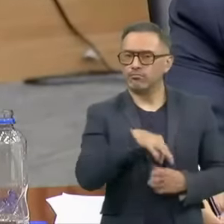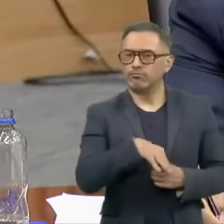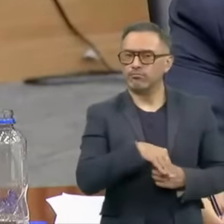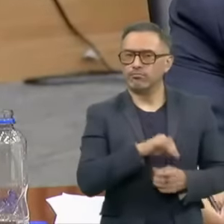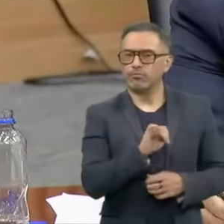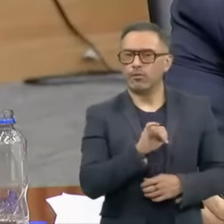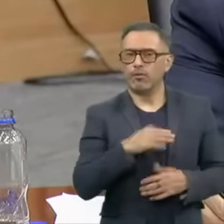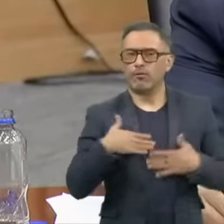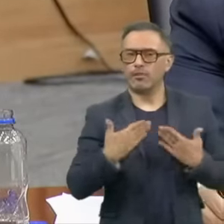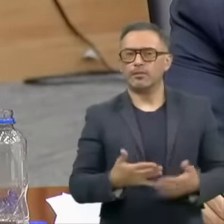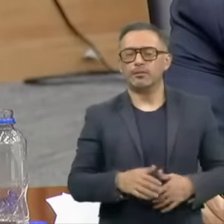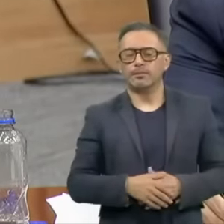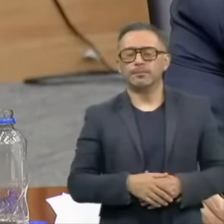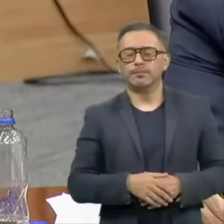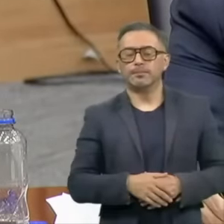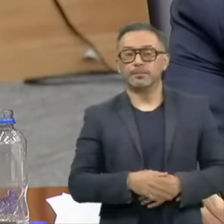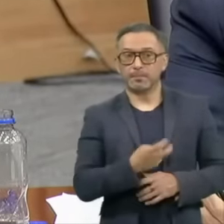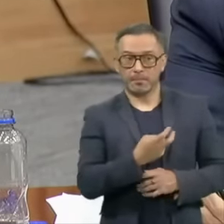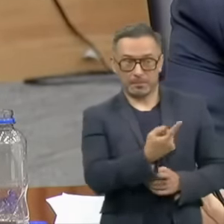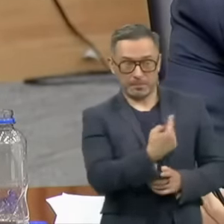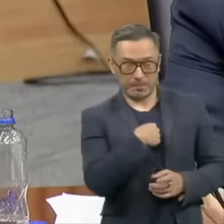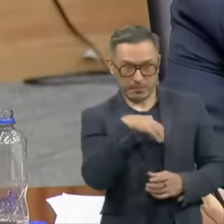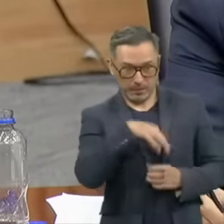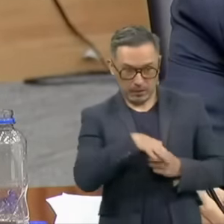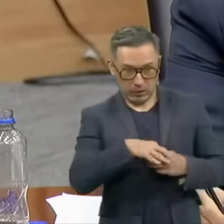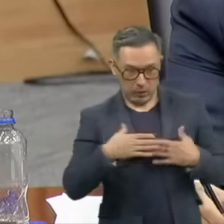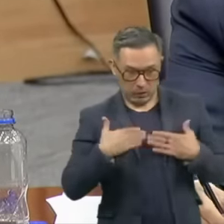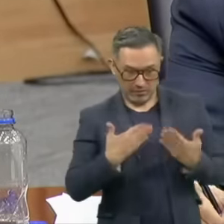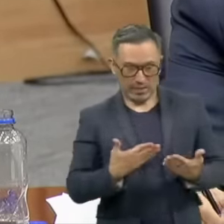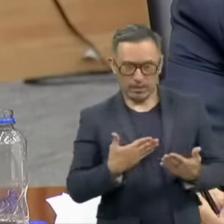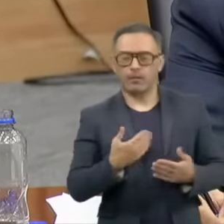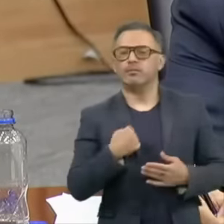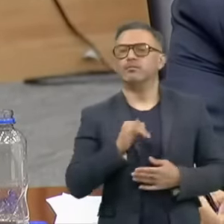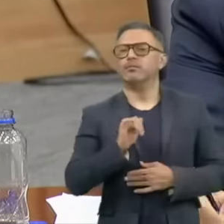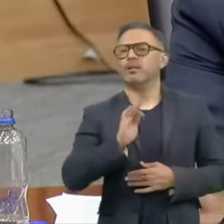Y esa confianza la vamos a asumir con responsabilidad.